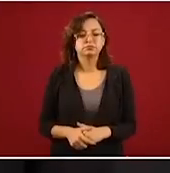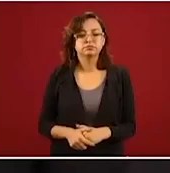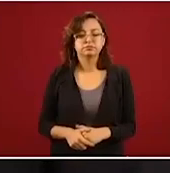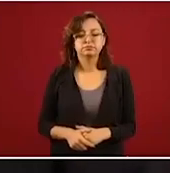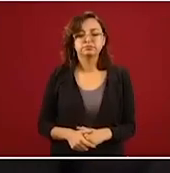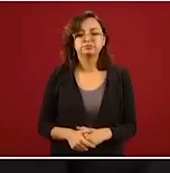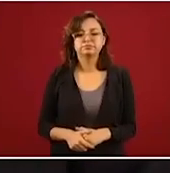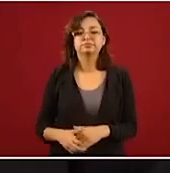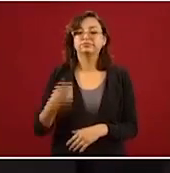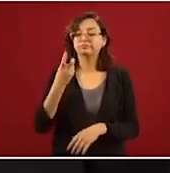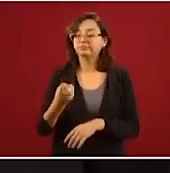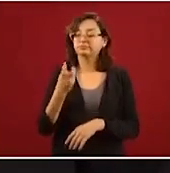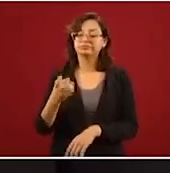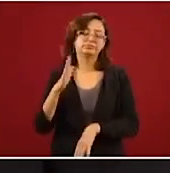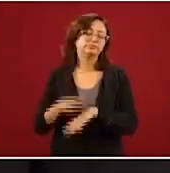Me importa mucho